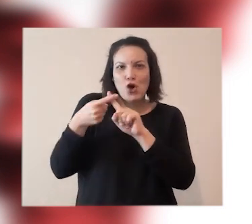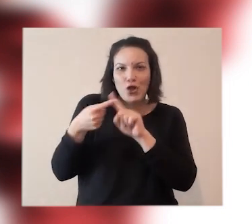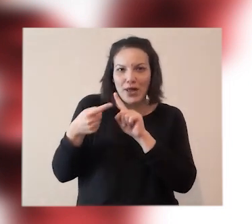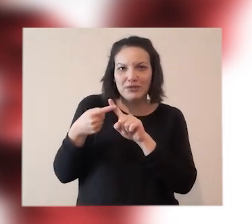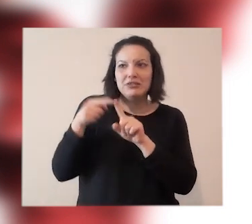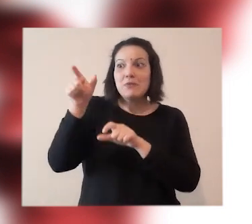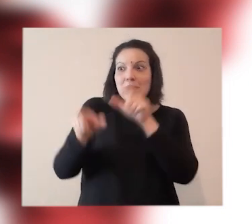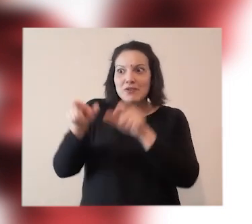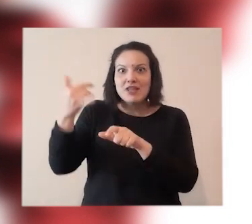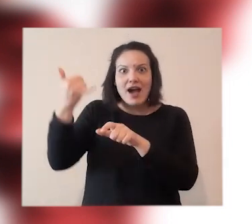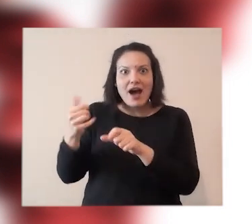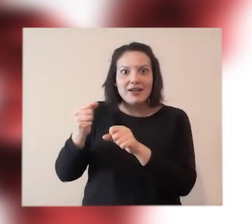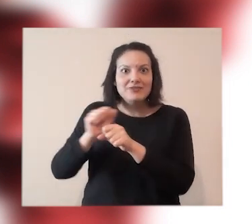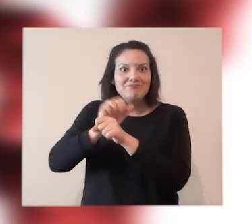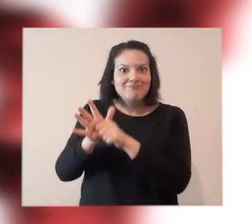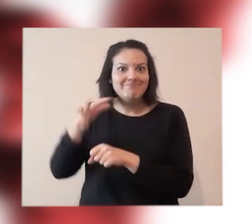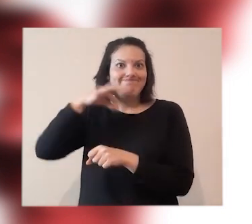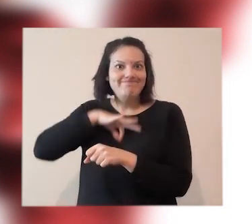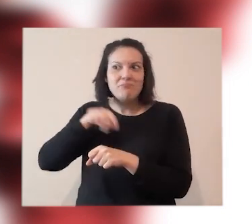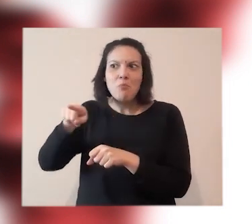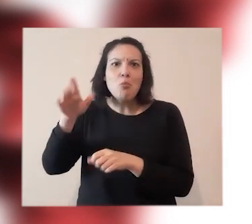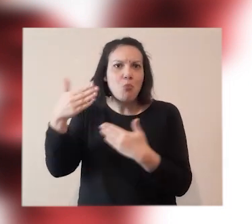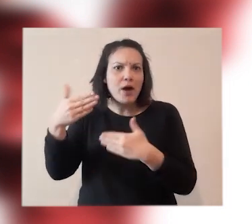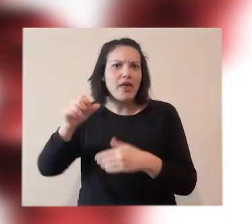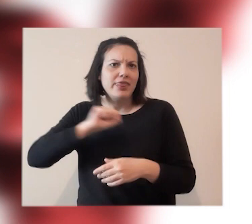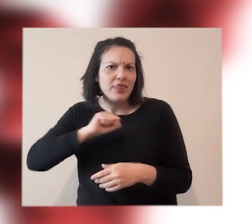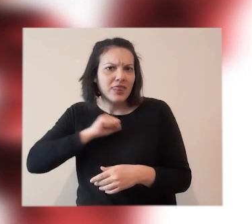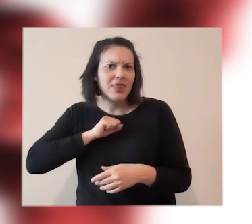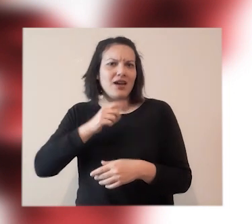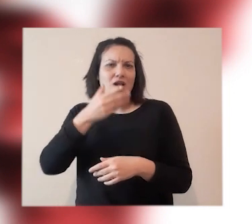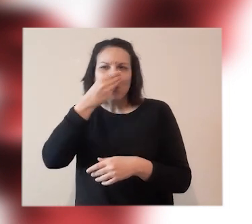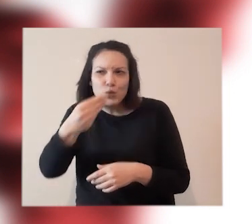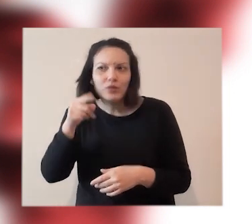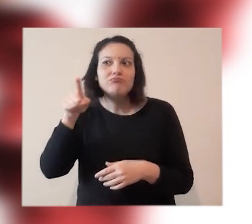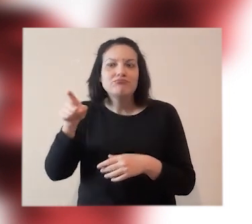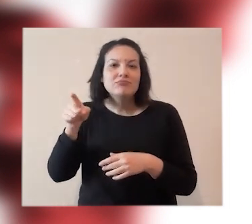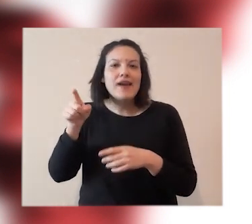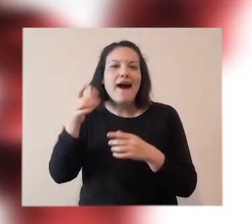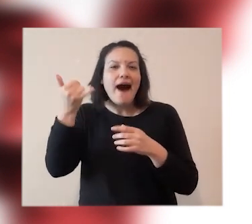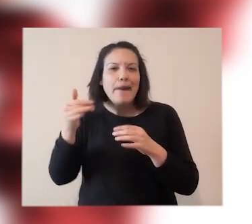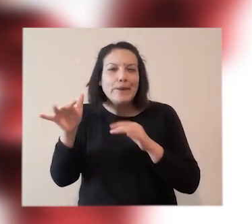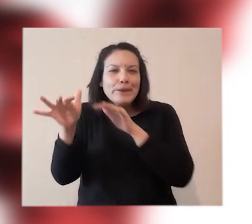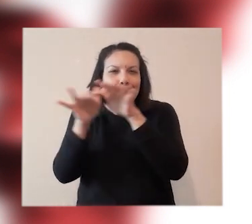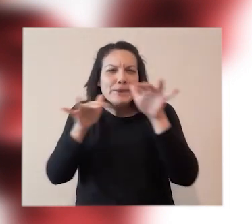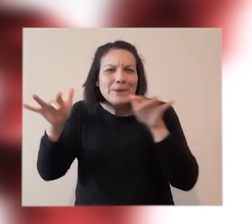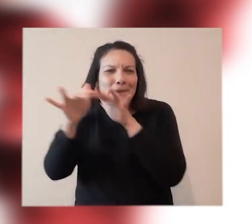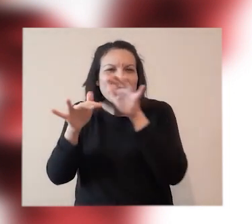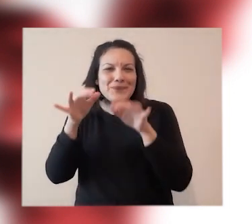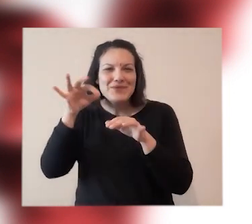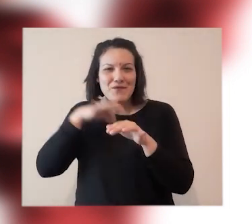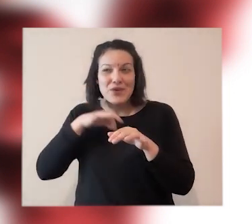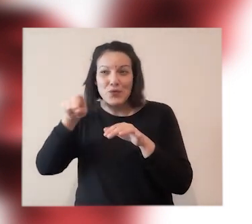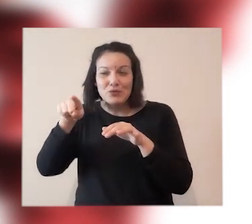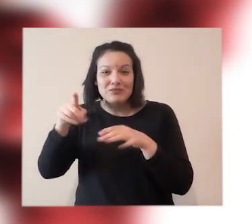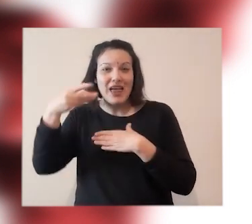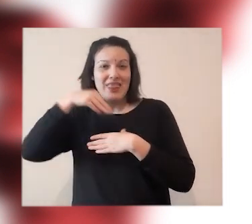personas infectadas que pueden toser o estornudar, y de esa manera eliminan las partículas del virus que se